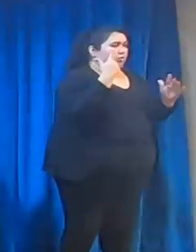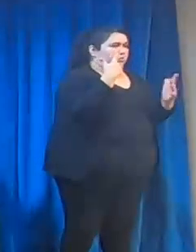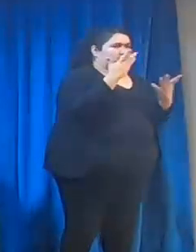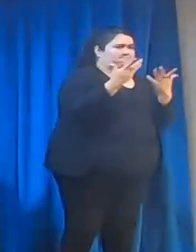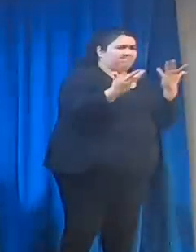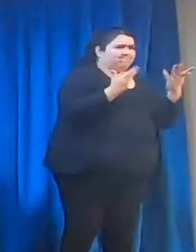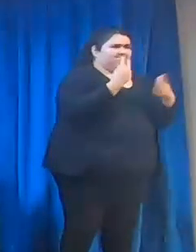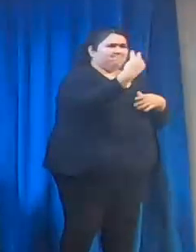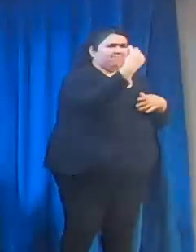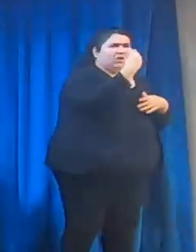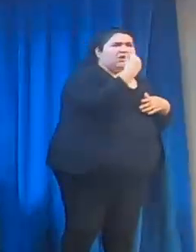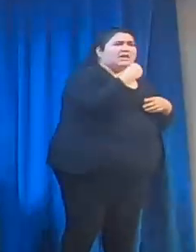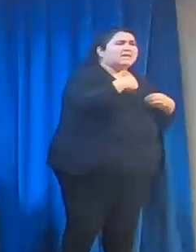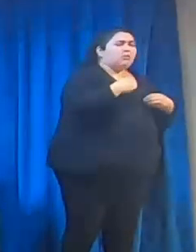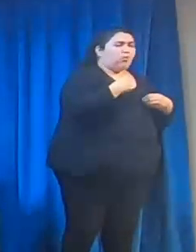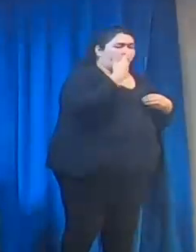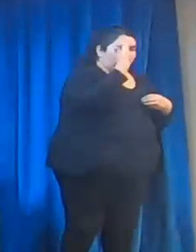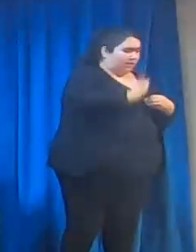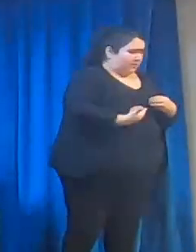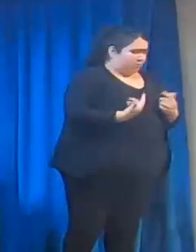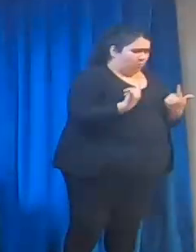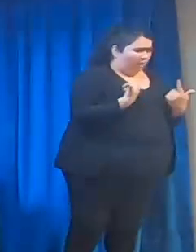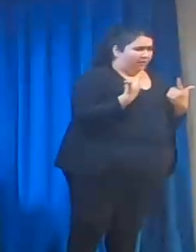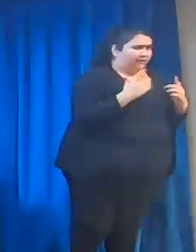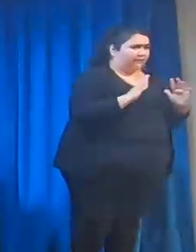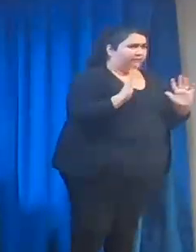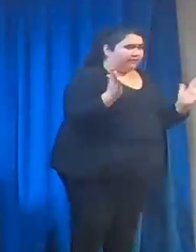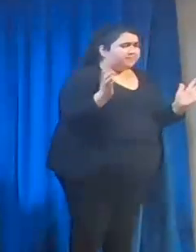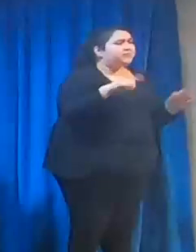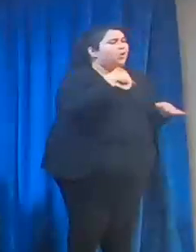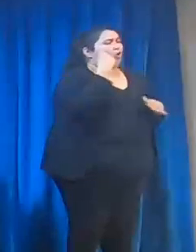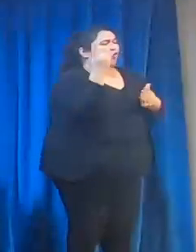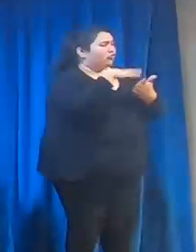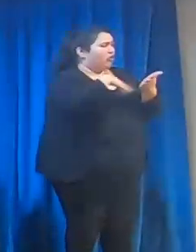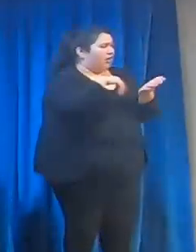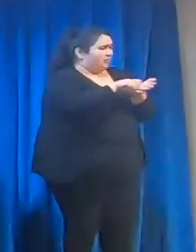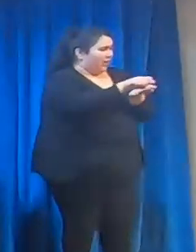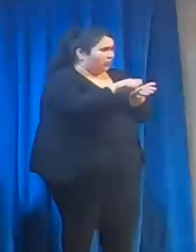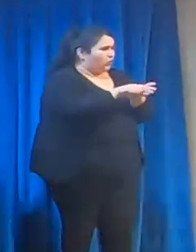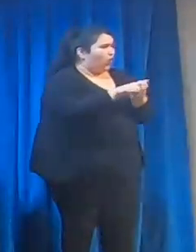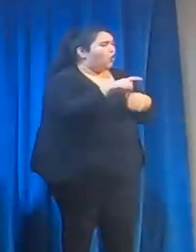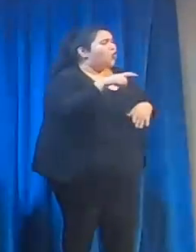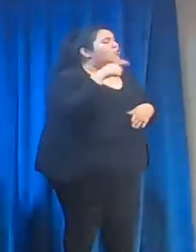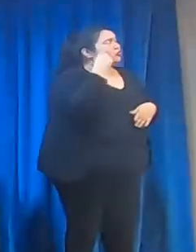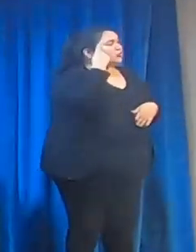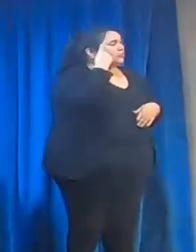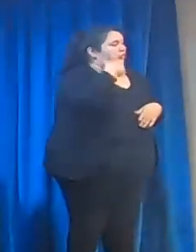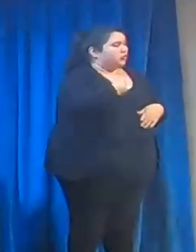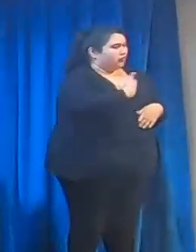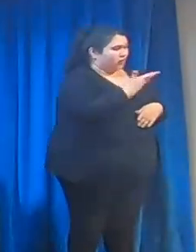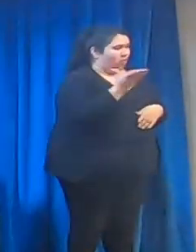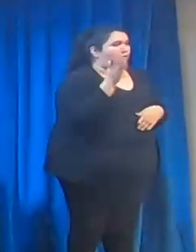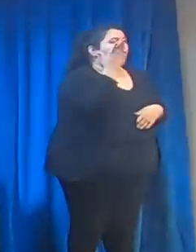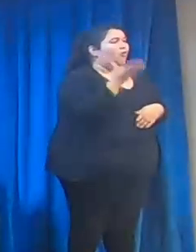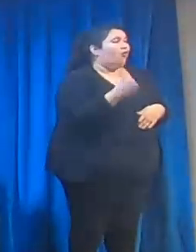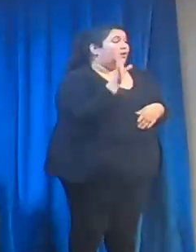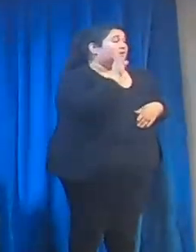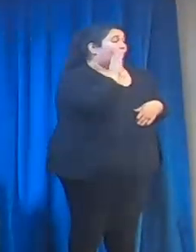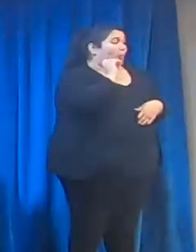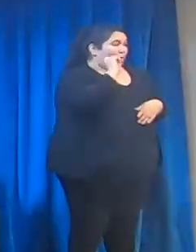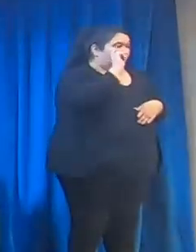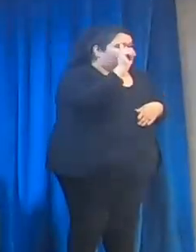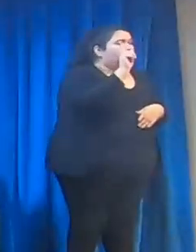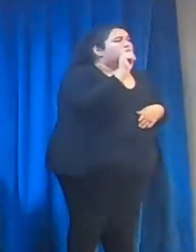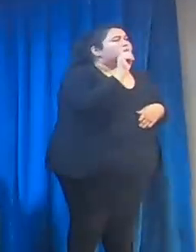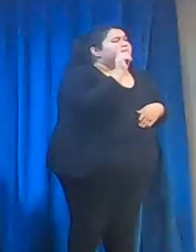por el hecho de no ser. Hay otro autor, un sociólogo que estudié mucho, que es estadounidense, y